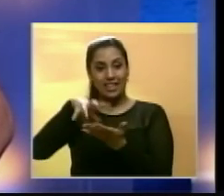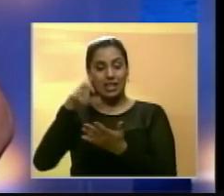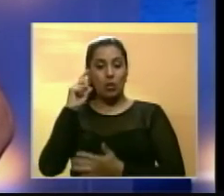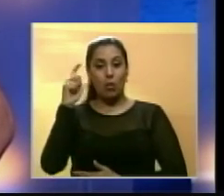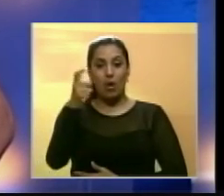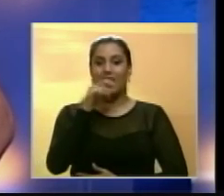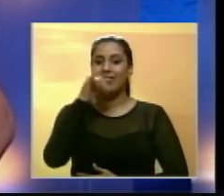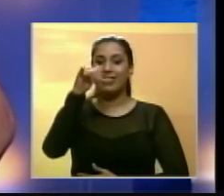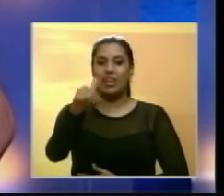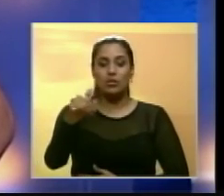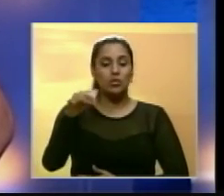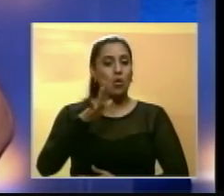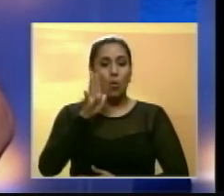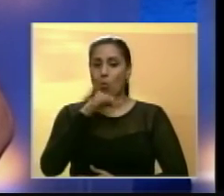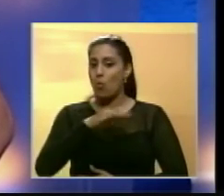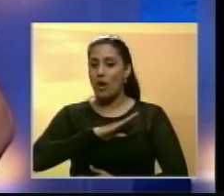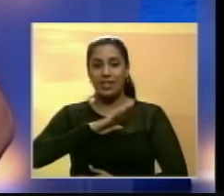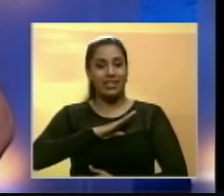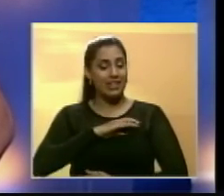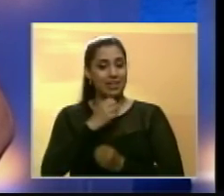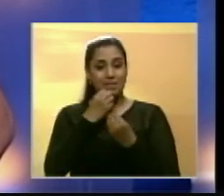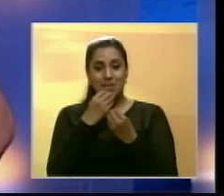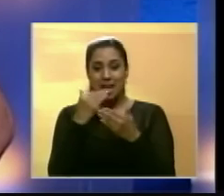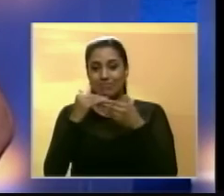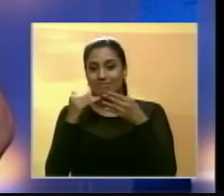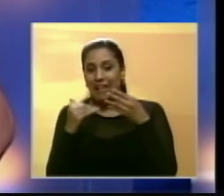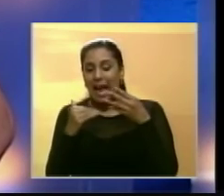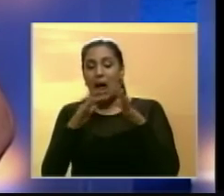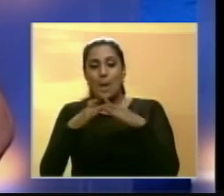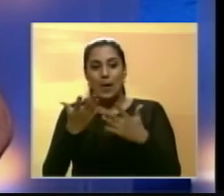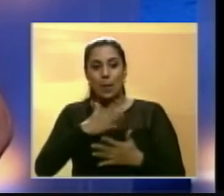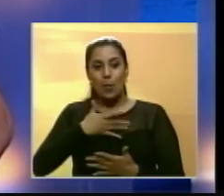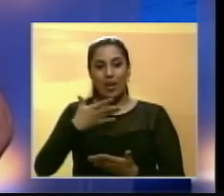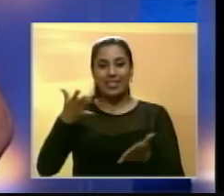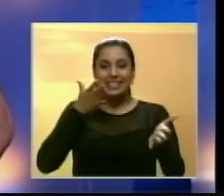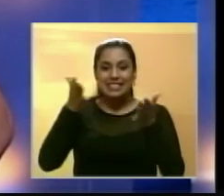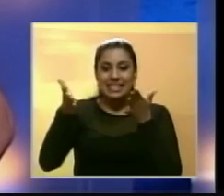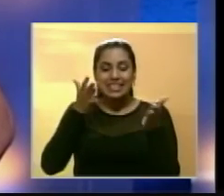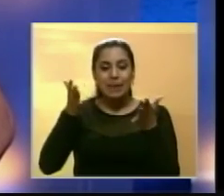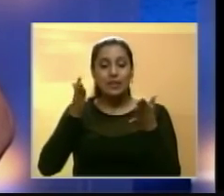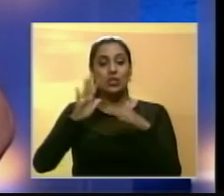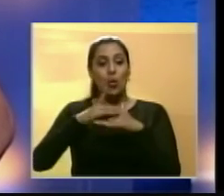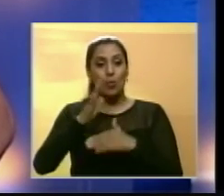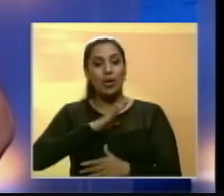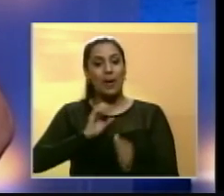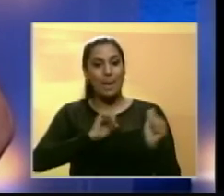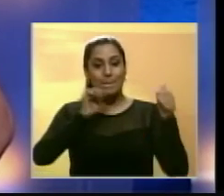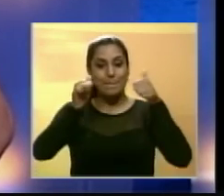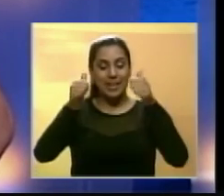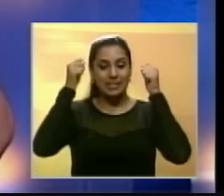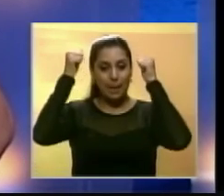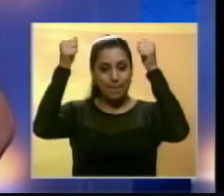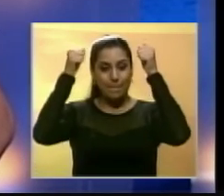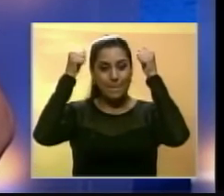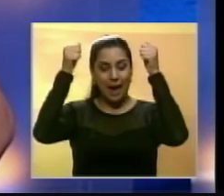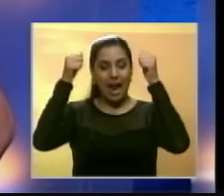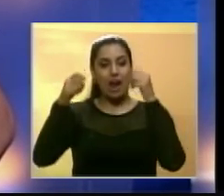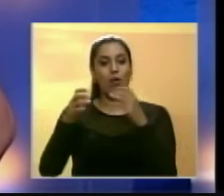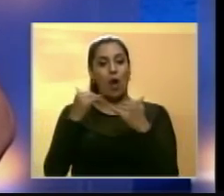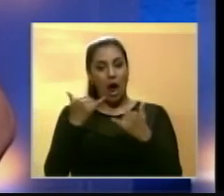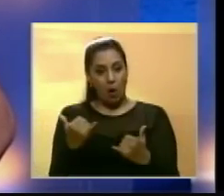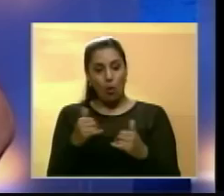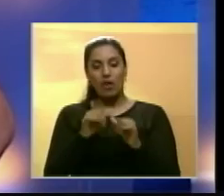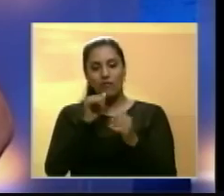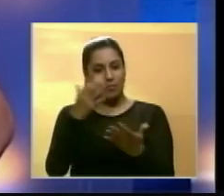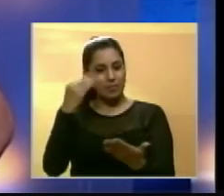Guárico denunciaron que no cuentan con las condiciones mínimas necesarias para poder prestar sus servicios, por lo que iniciaron un paro de actividades. Eliezer